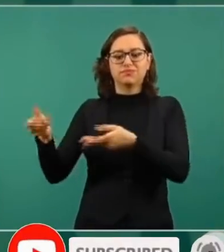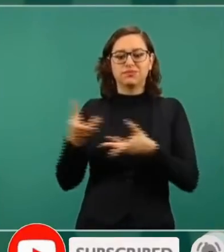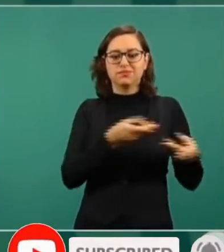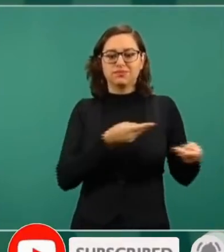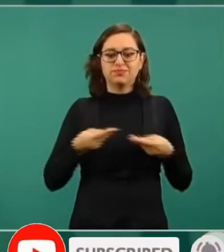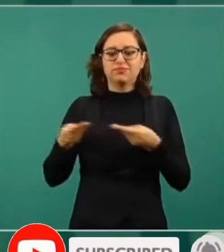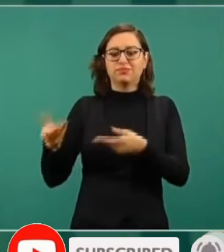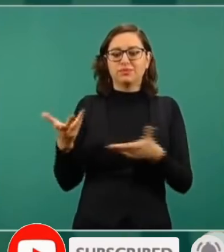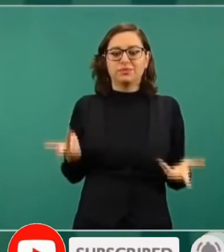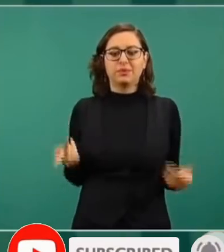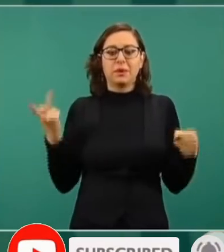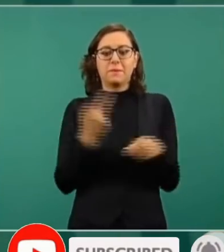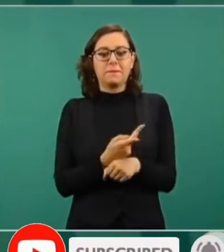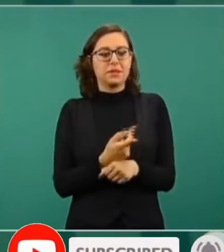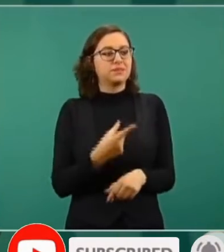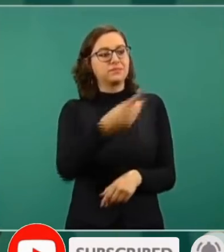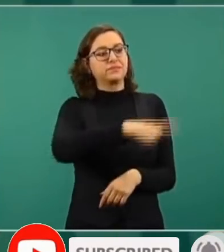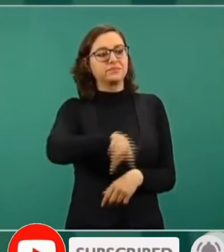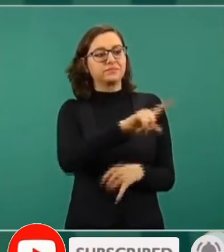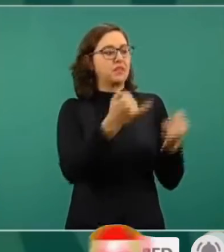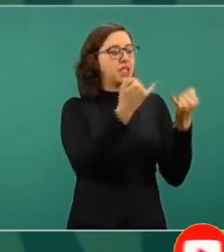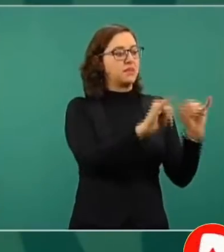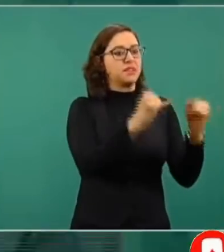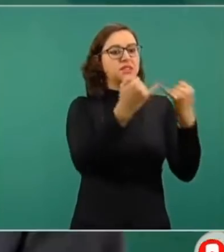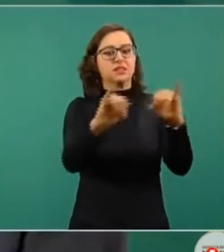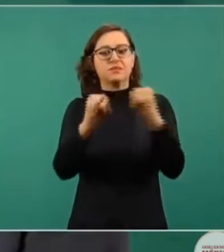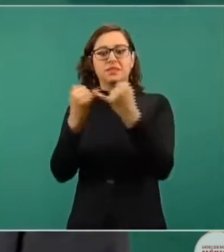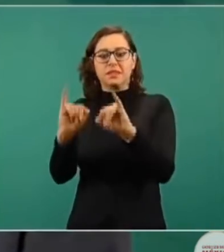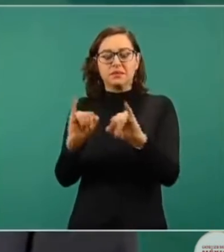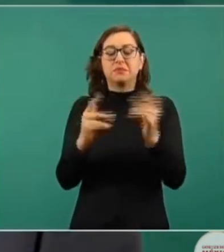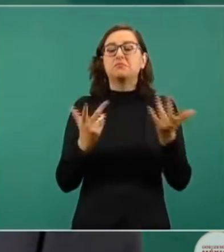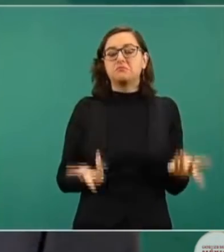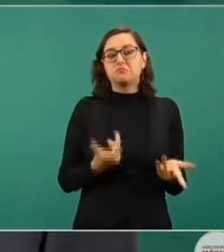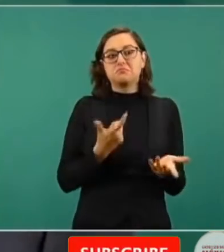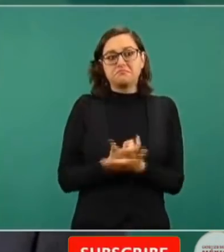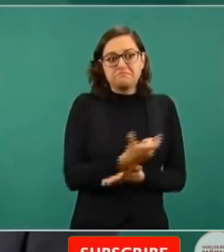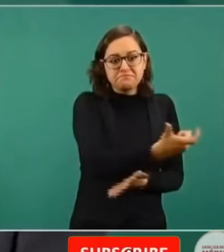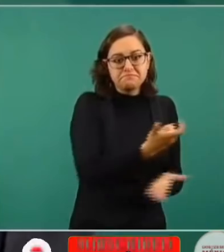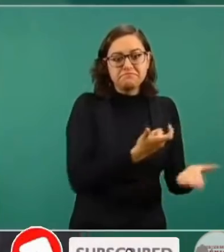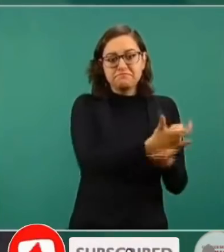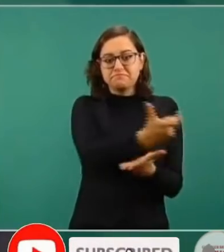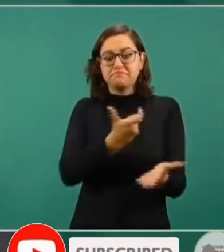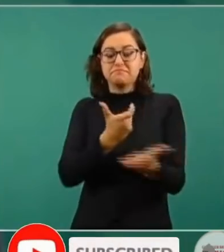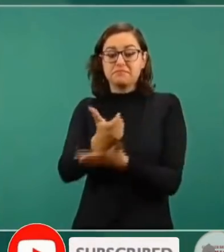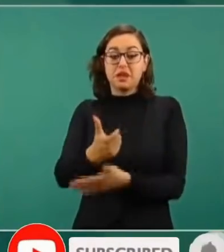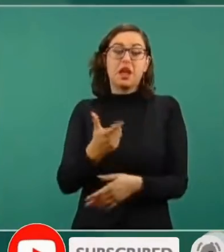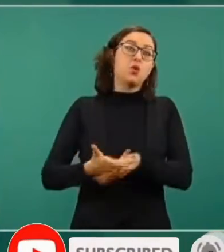los llamados productores independientes. Estos productores vienen de la ley de Salinas.